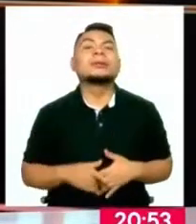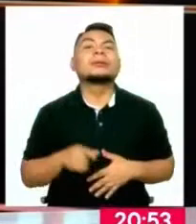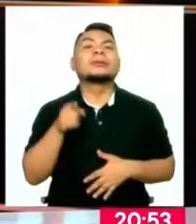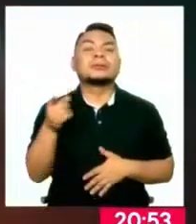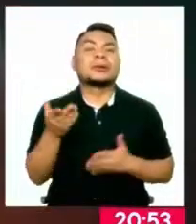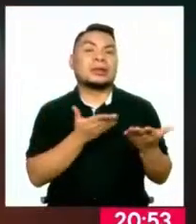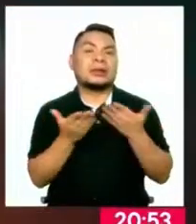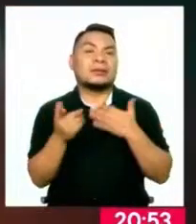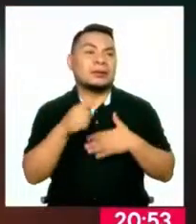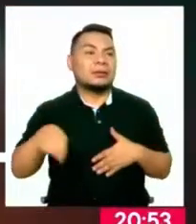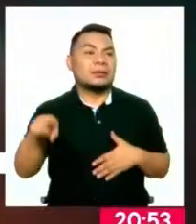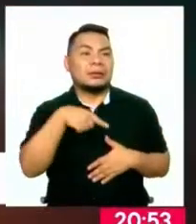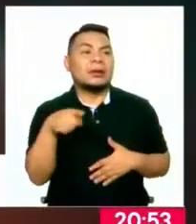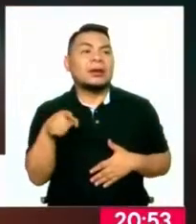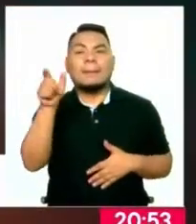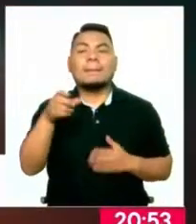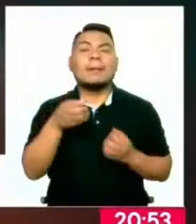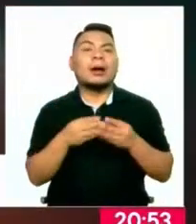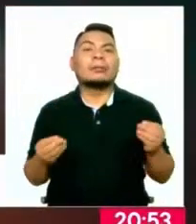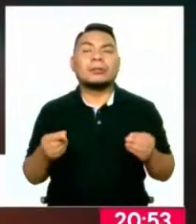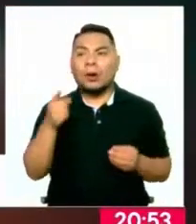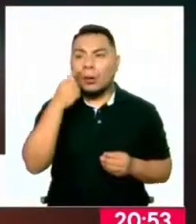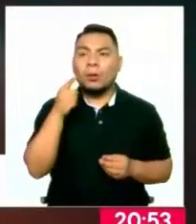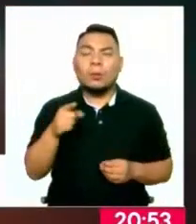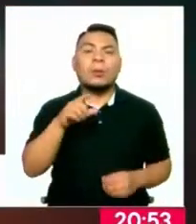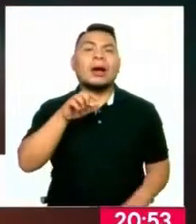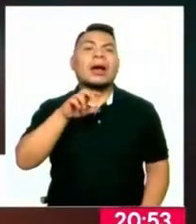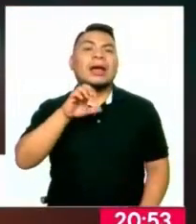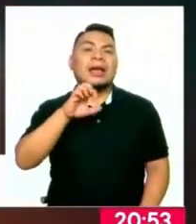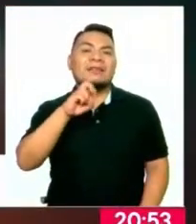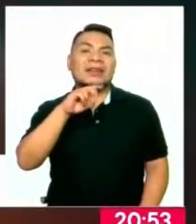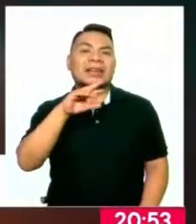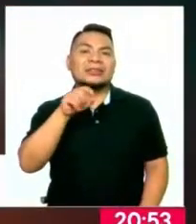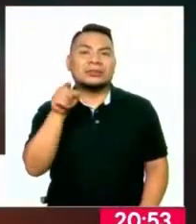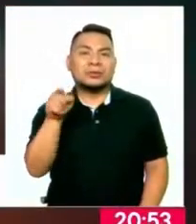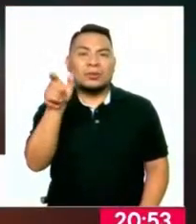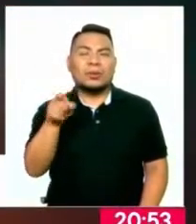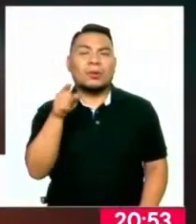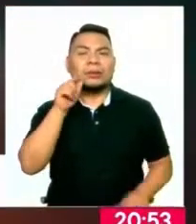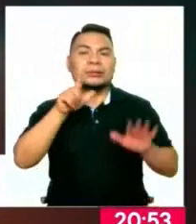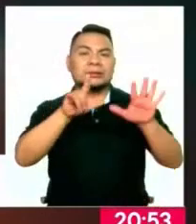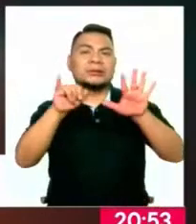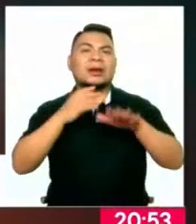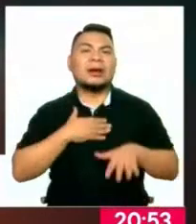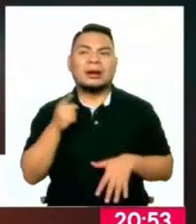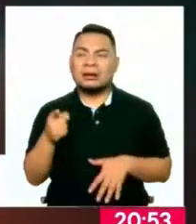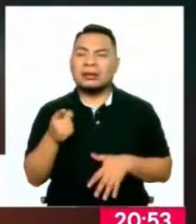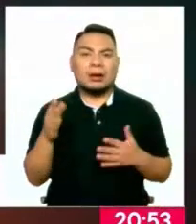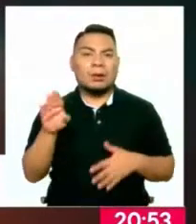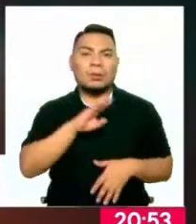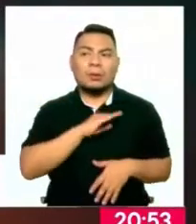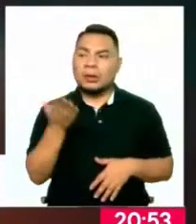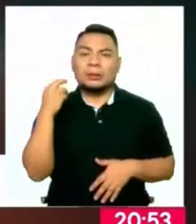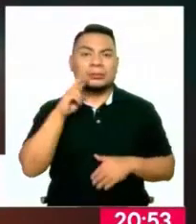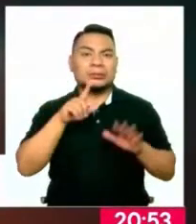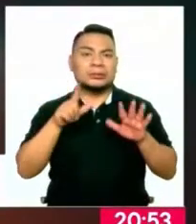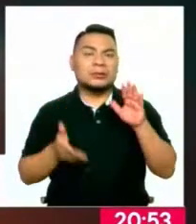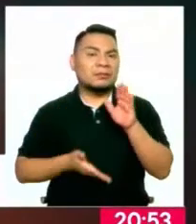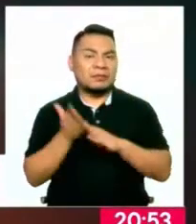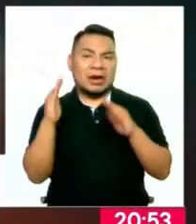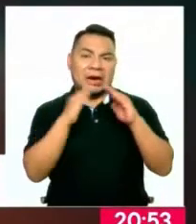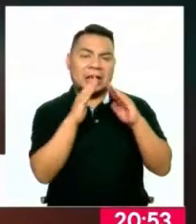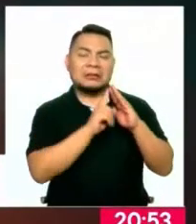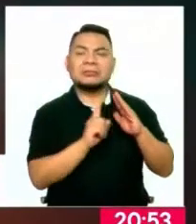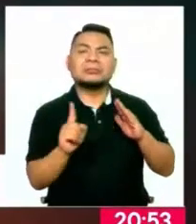es de servicio público. Desaparecido el señor Evaristo Méndez Alarcón, tiene 76 años. El día jueves 27 salió de